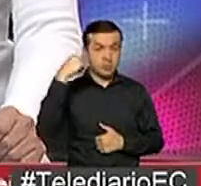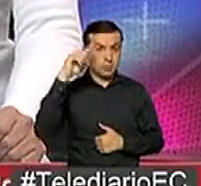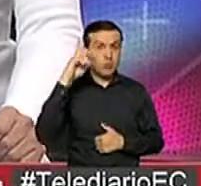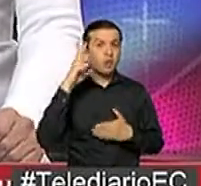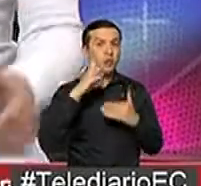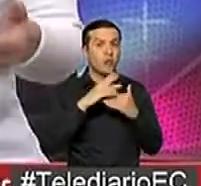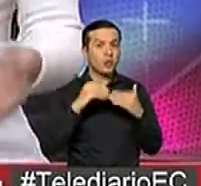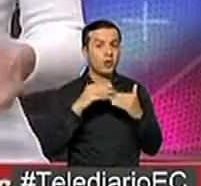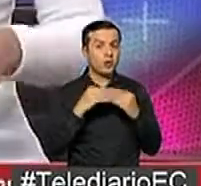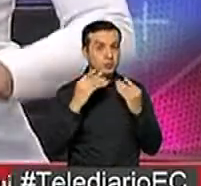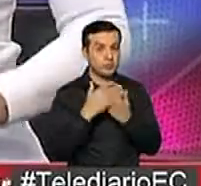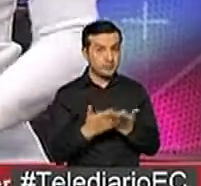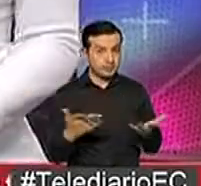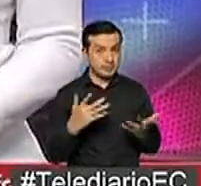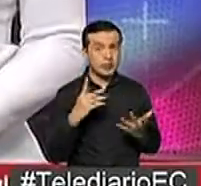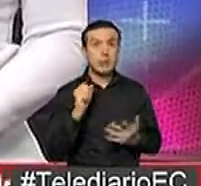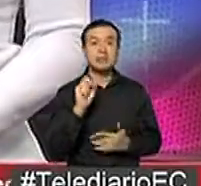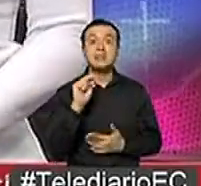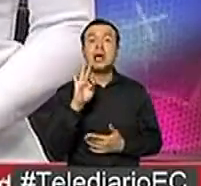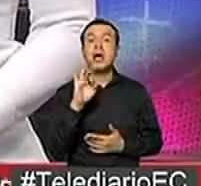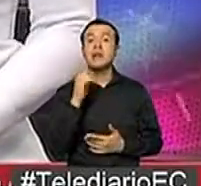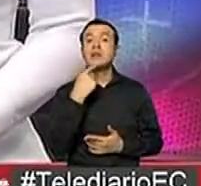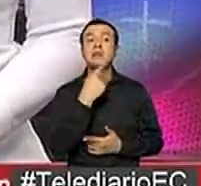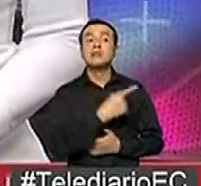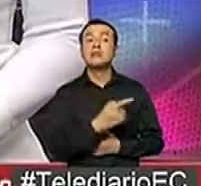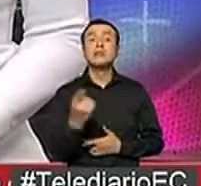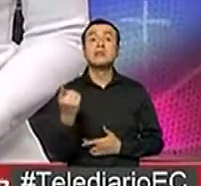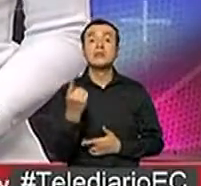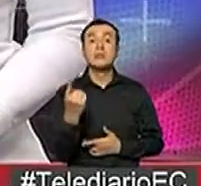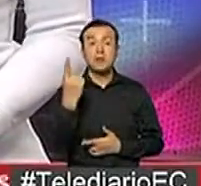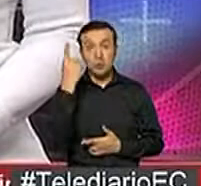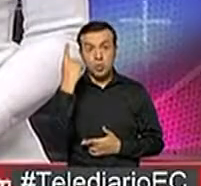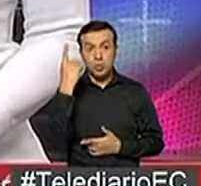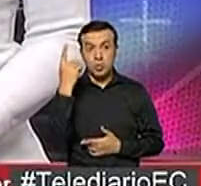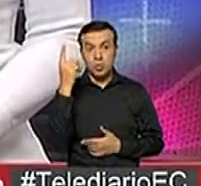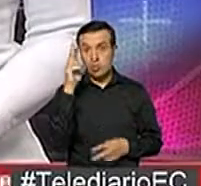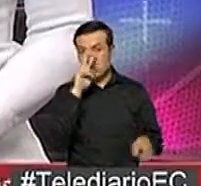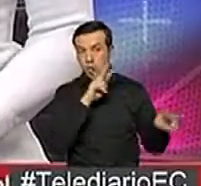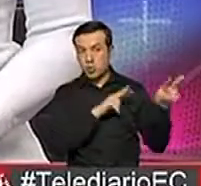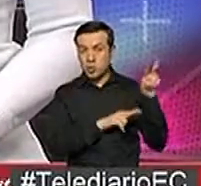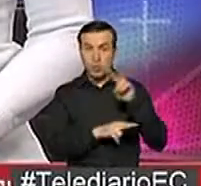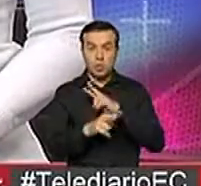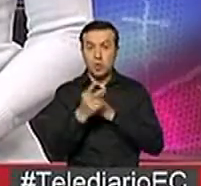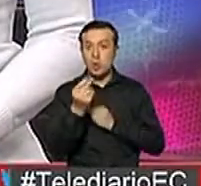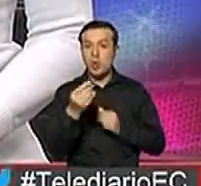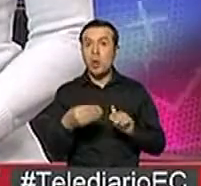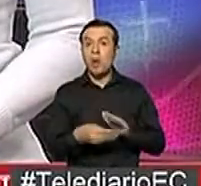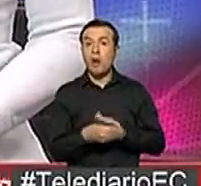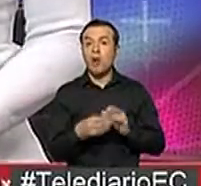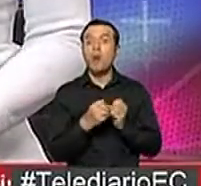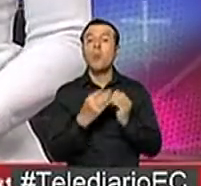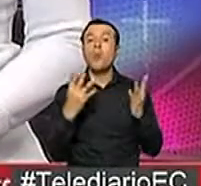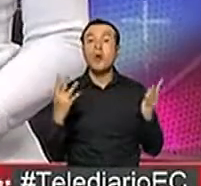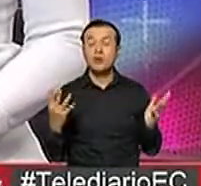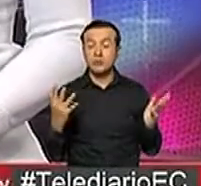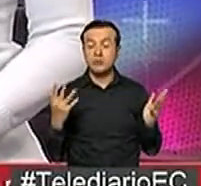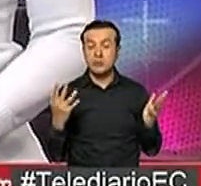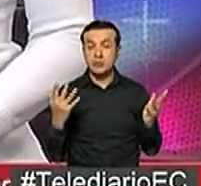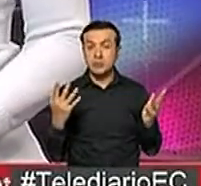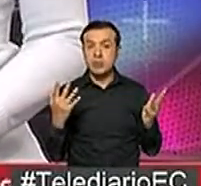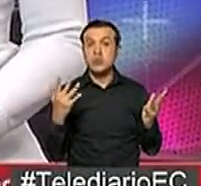de dólares. Además, Santos confirmó la existencia de un esquema de pago por sobornos por contratos